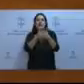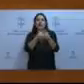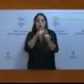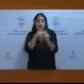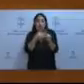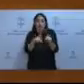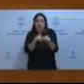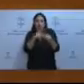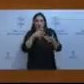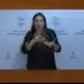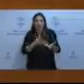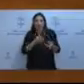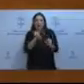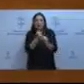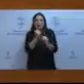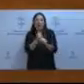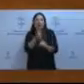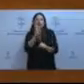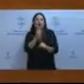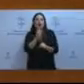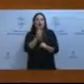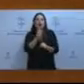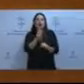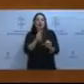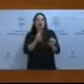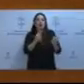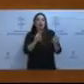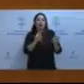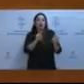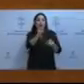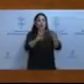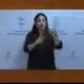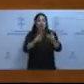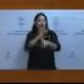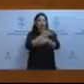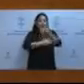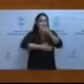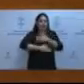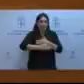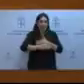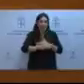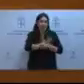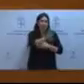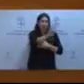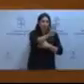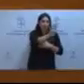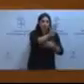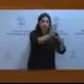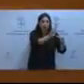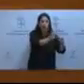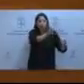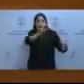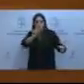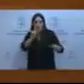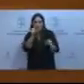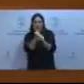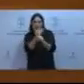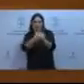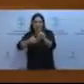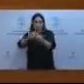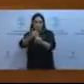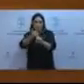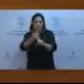actual, en la que solo trabaja 1 de cada 4 personas con discapacidad activa. Además, a la hora de encontrar un puesto de trabajo,